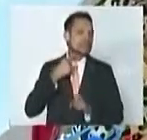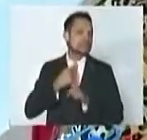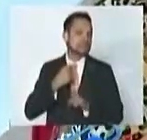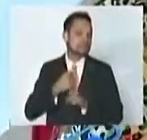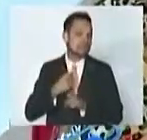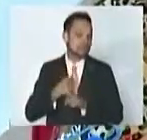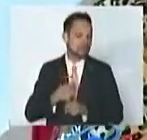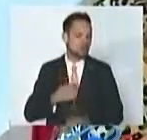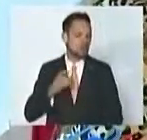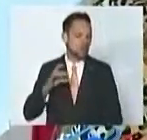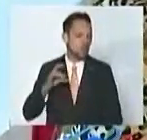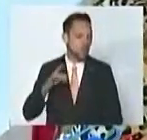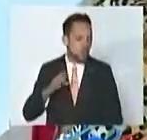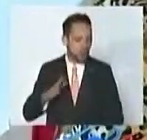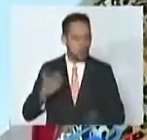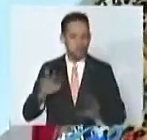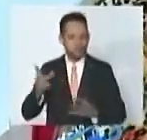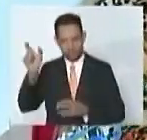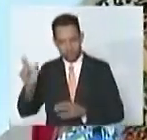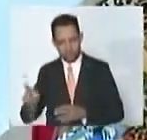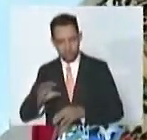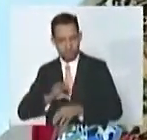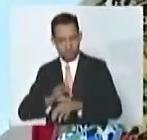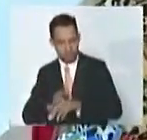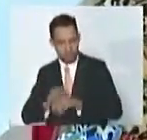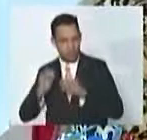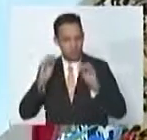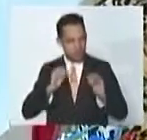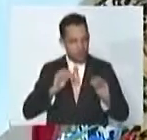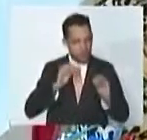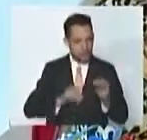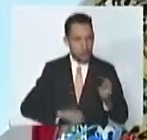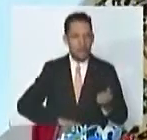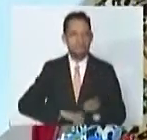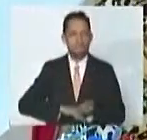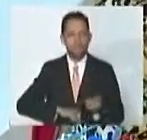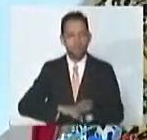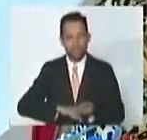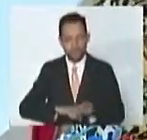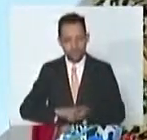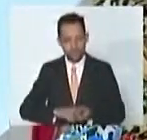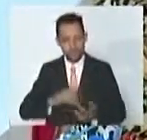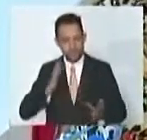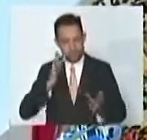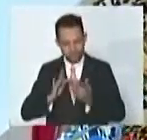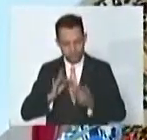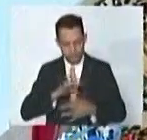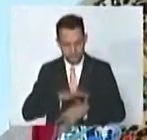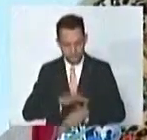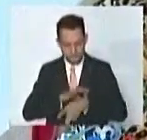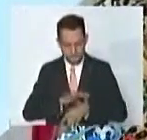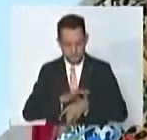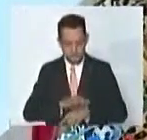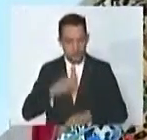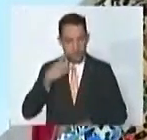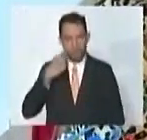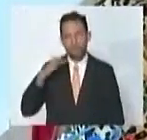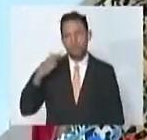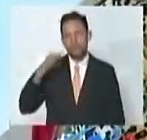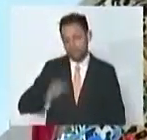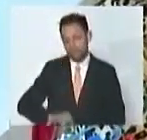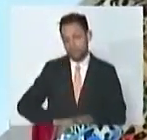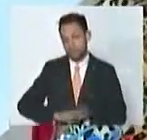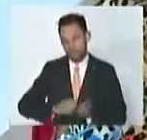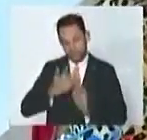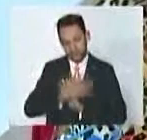puede tratar con ayuda efectivamente pues de médicos profesionales